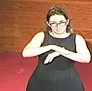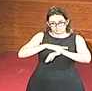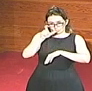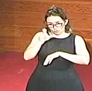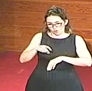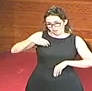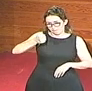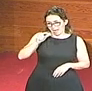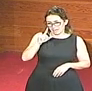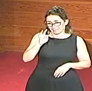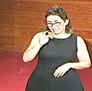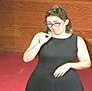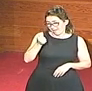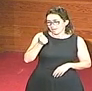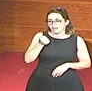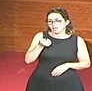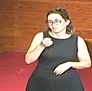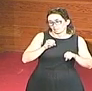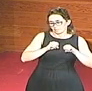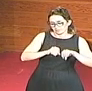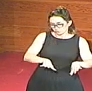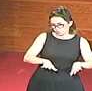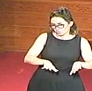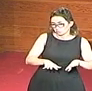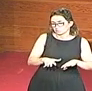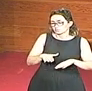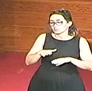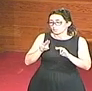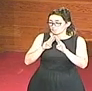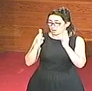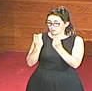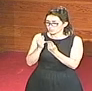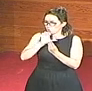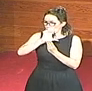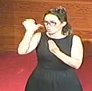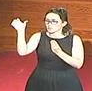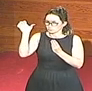Muscat. Se abrió una investigación en el Parlamento Europeo.